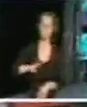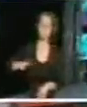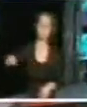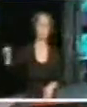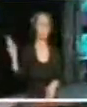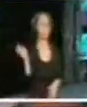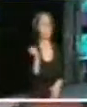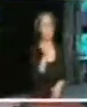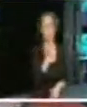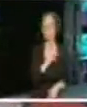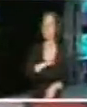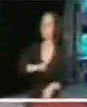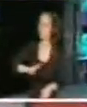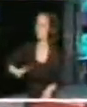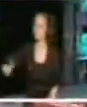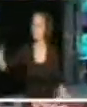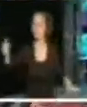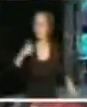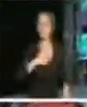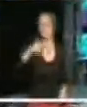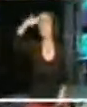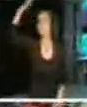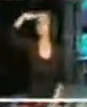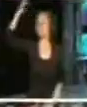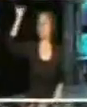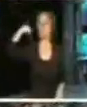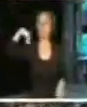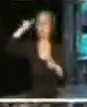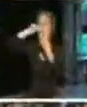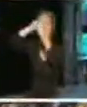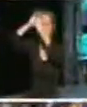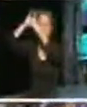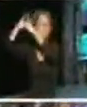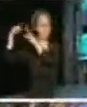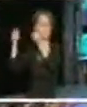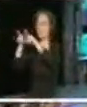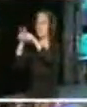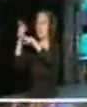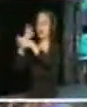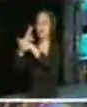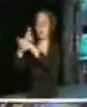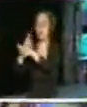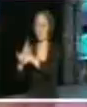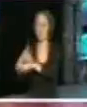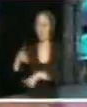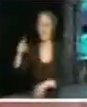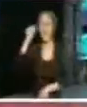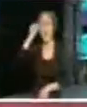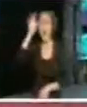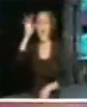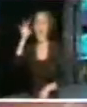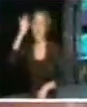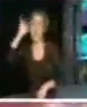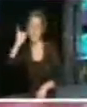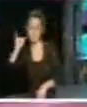ah. Con mi ilusión ya jugaron las siglas de a ti, me enamoraron. Todo